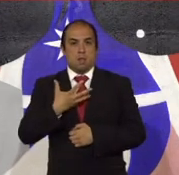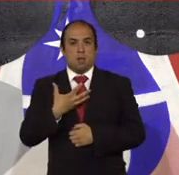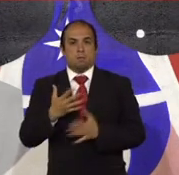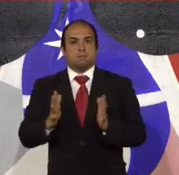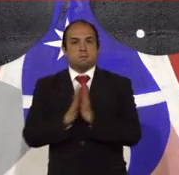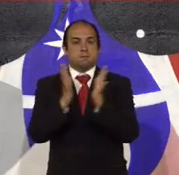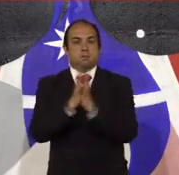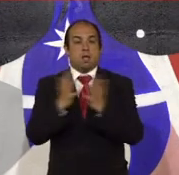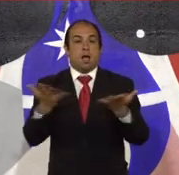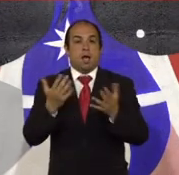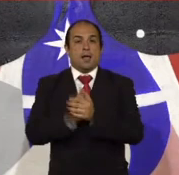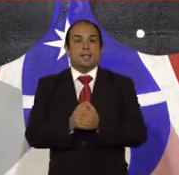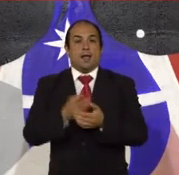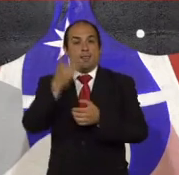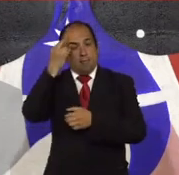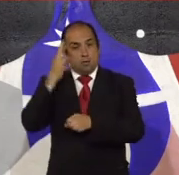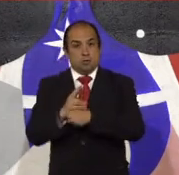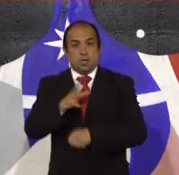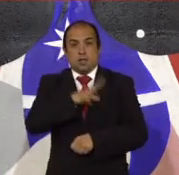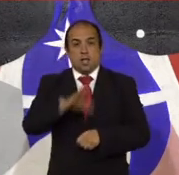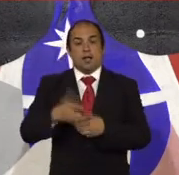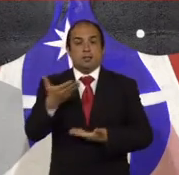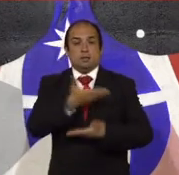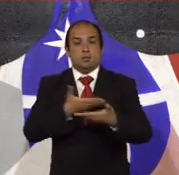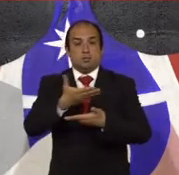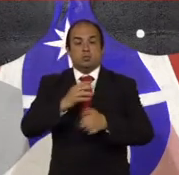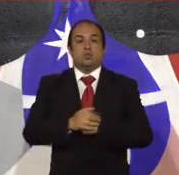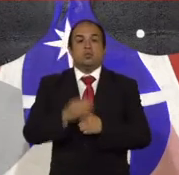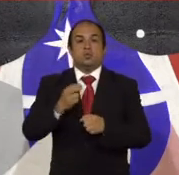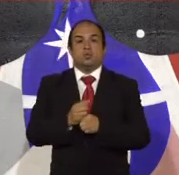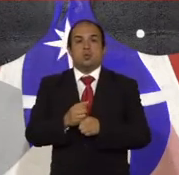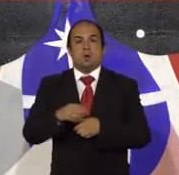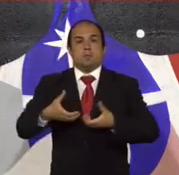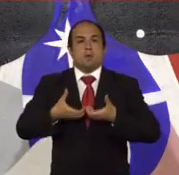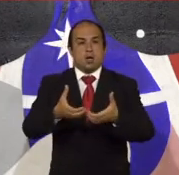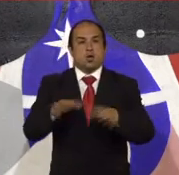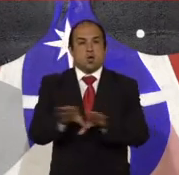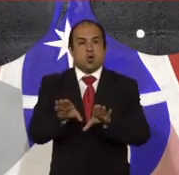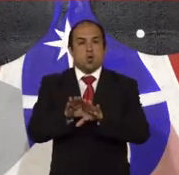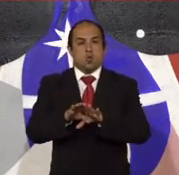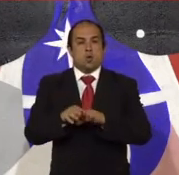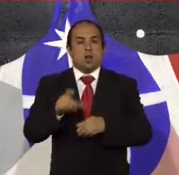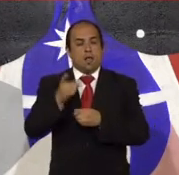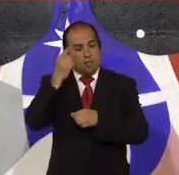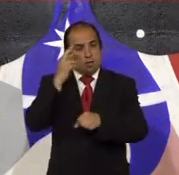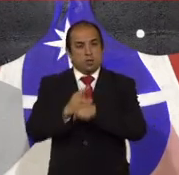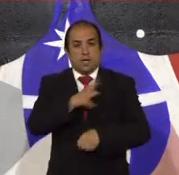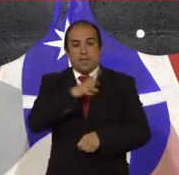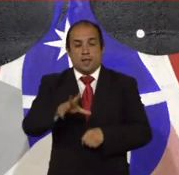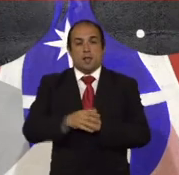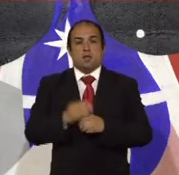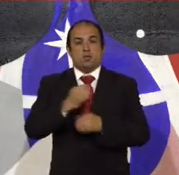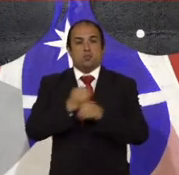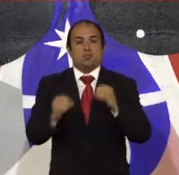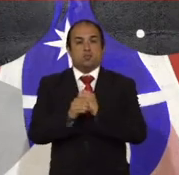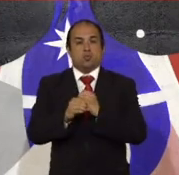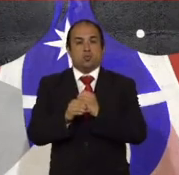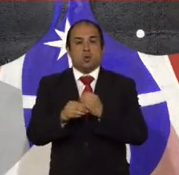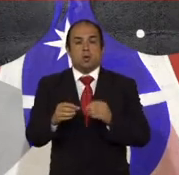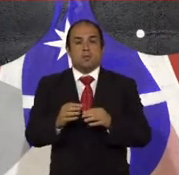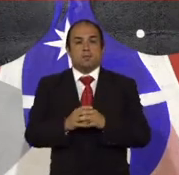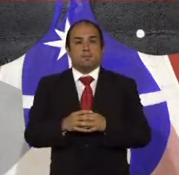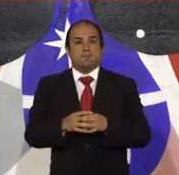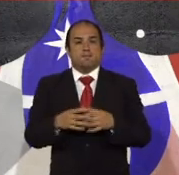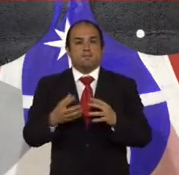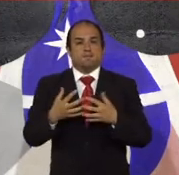las llevan a cabo tanto la Dirección General de Servicios Urbanos como la Dirección General de Obras de Infraestructura Vial, que nos acompañan aquí los